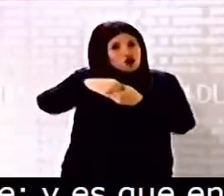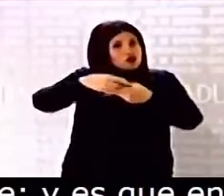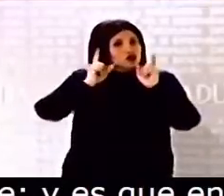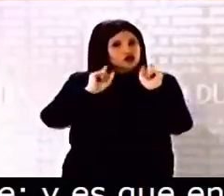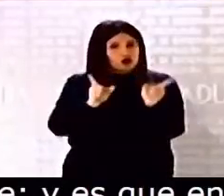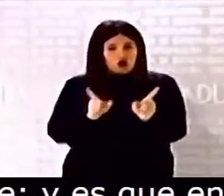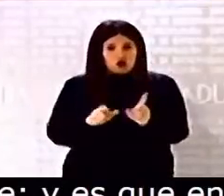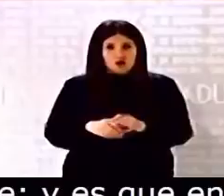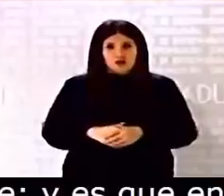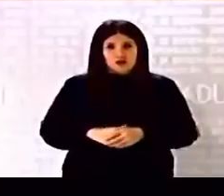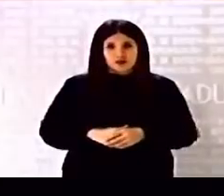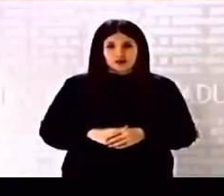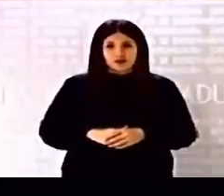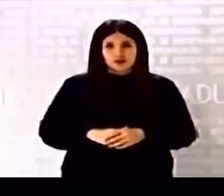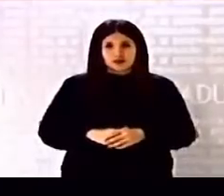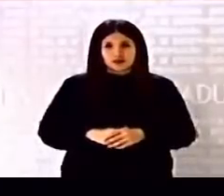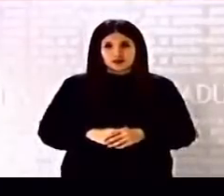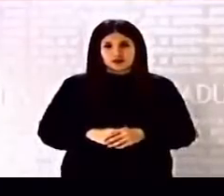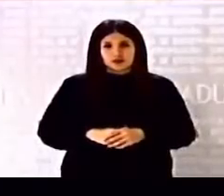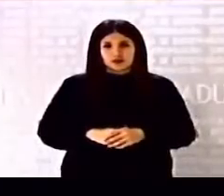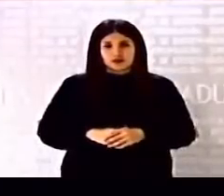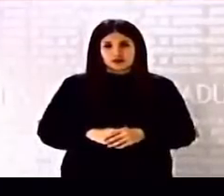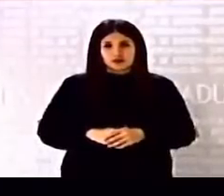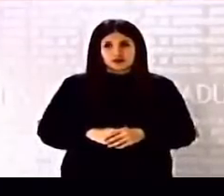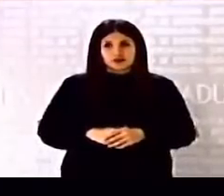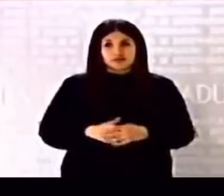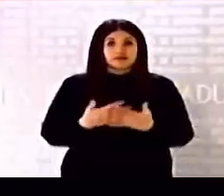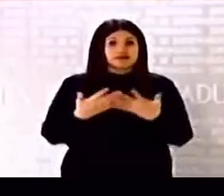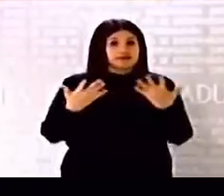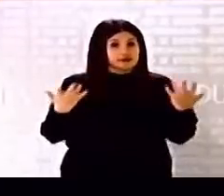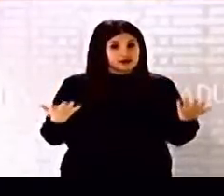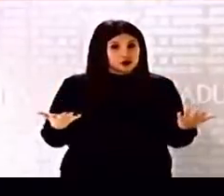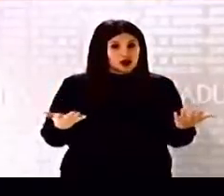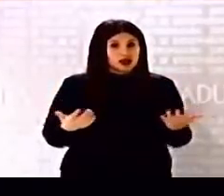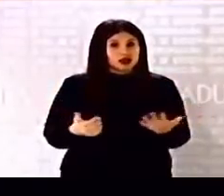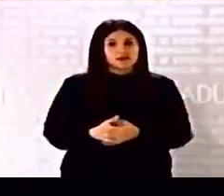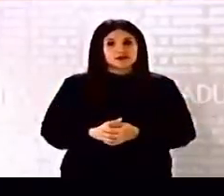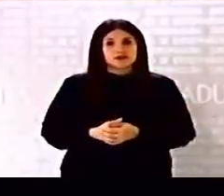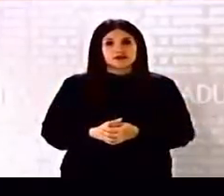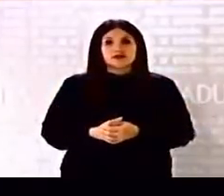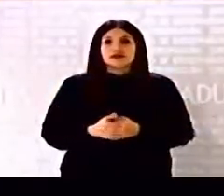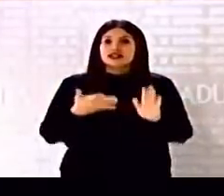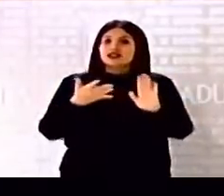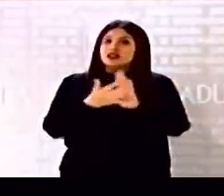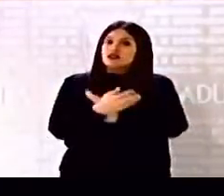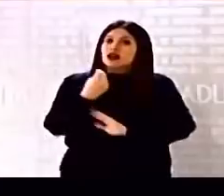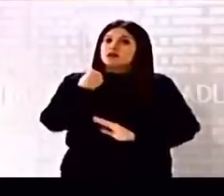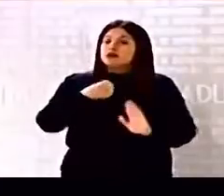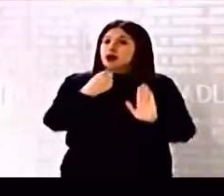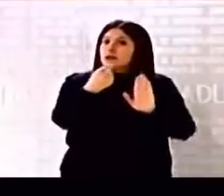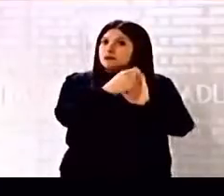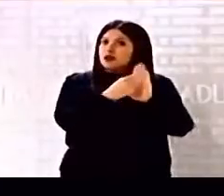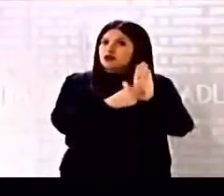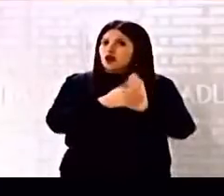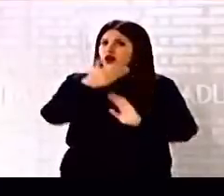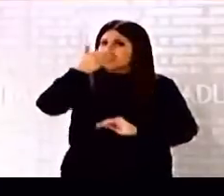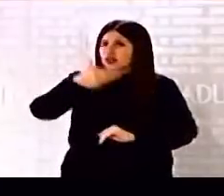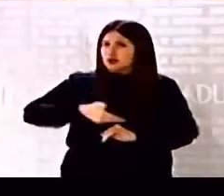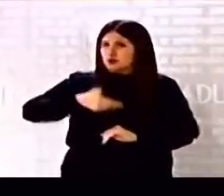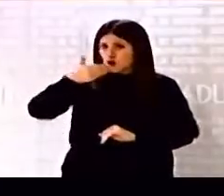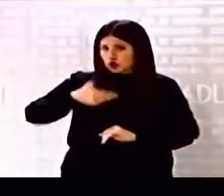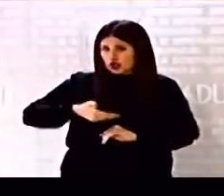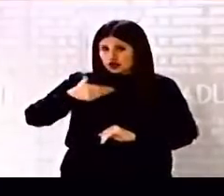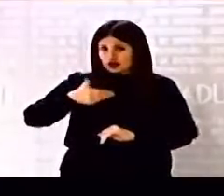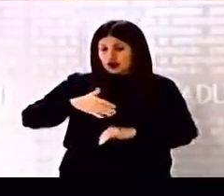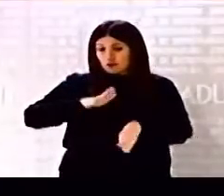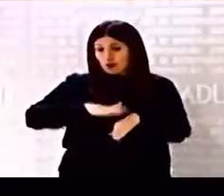Exclusivamente a convivientes. Por lo tanto, esto es una medida importante de